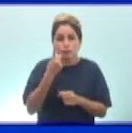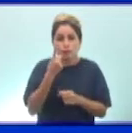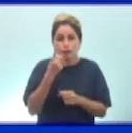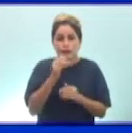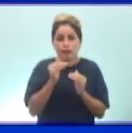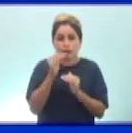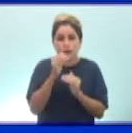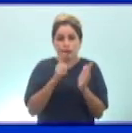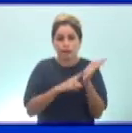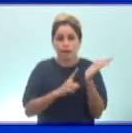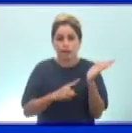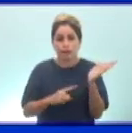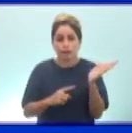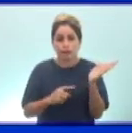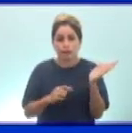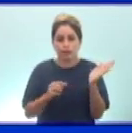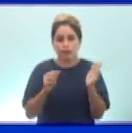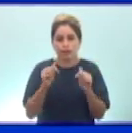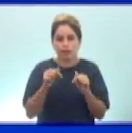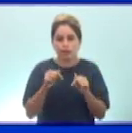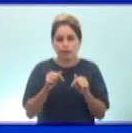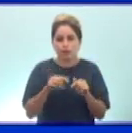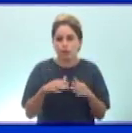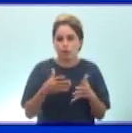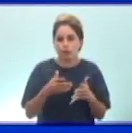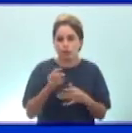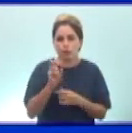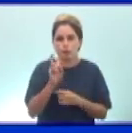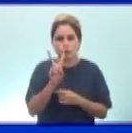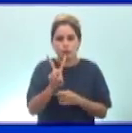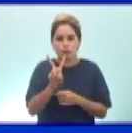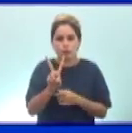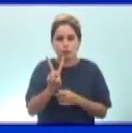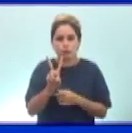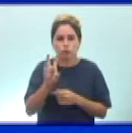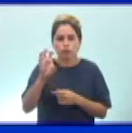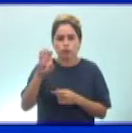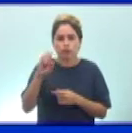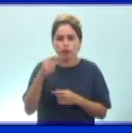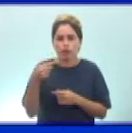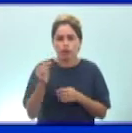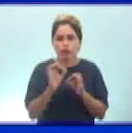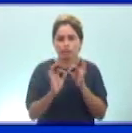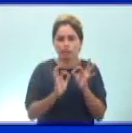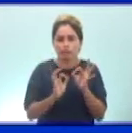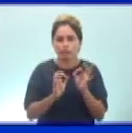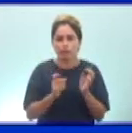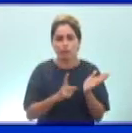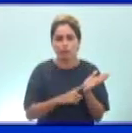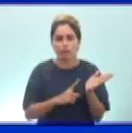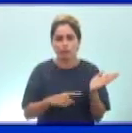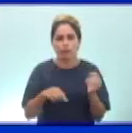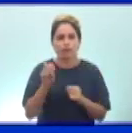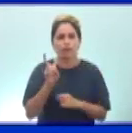de electrones que admite ese valor de energía son 2 electrones. Para el valor energético 2,